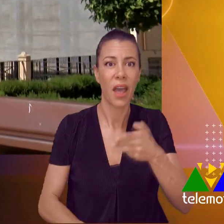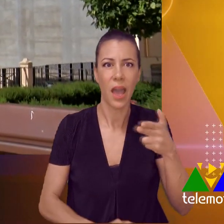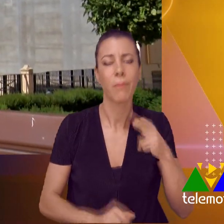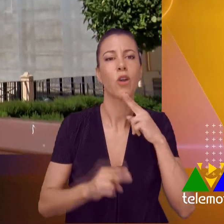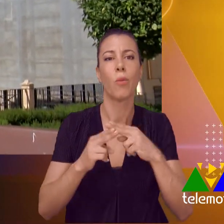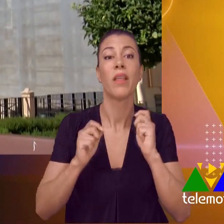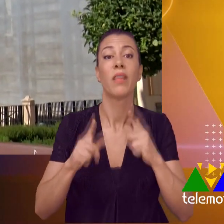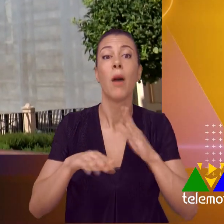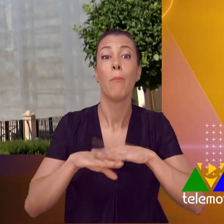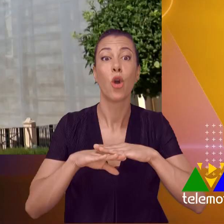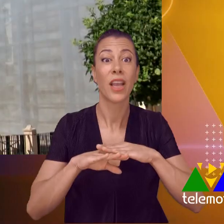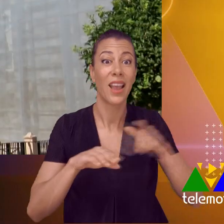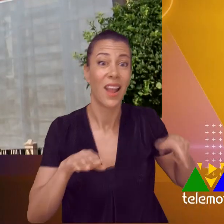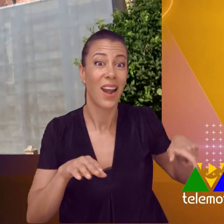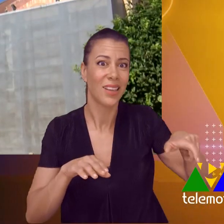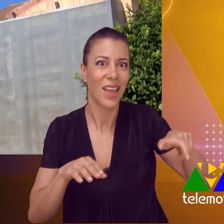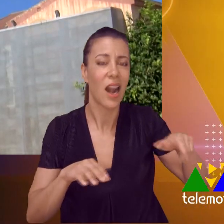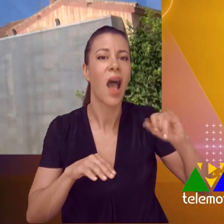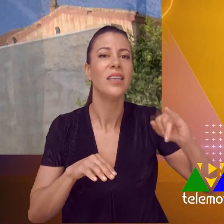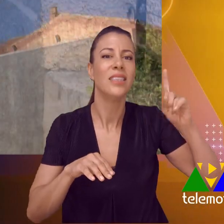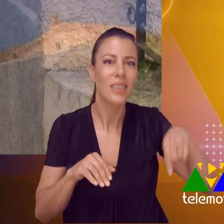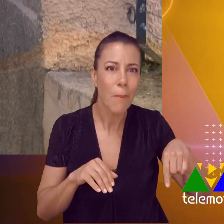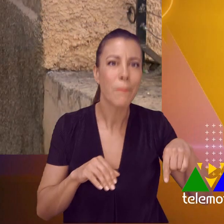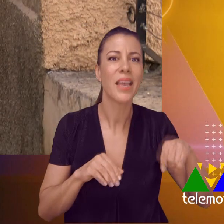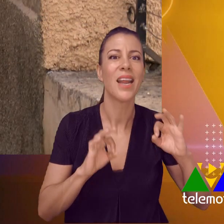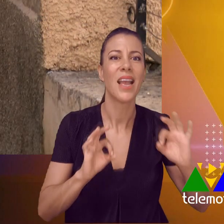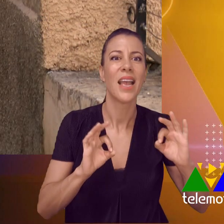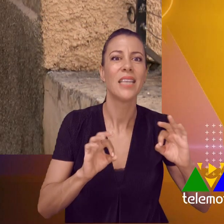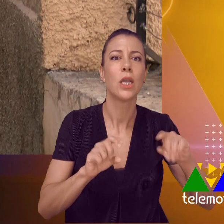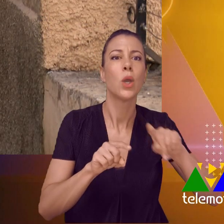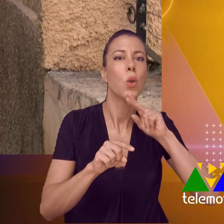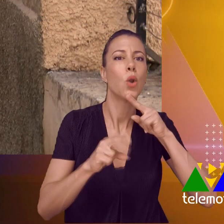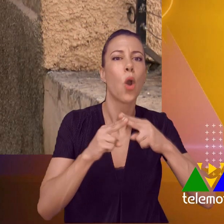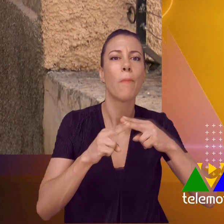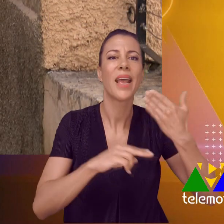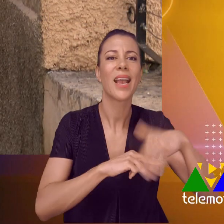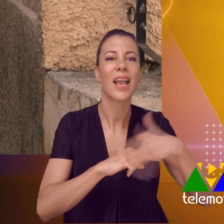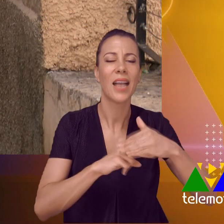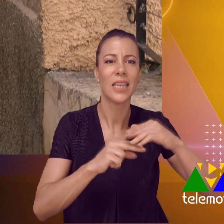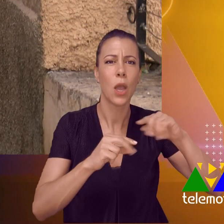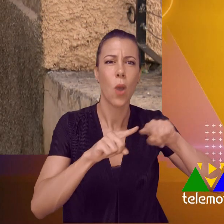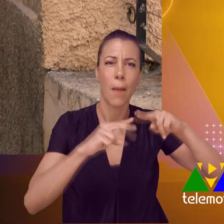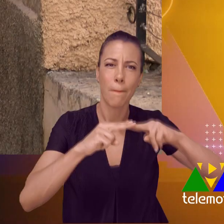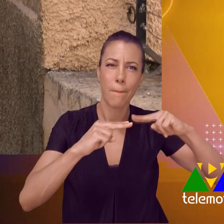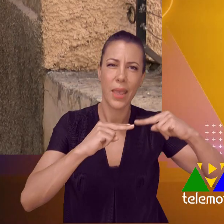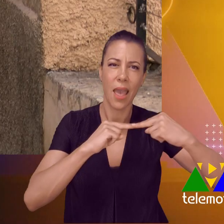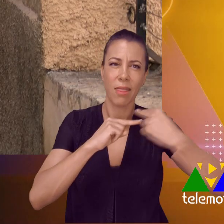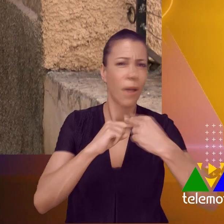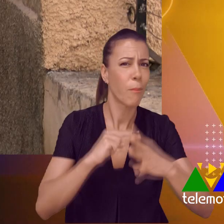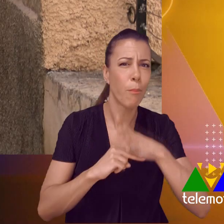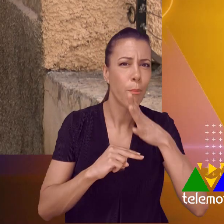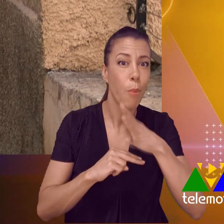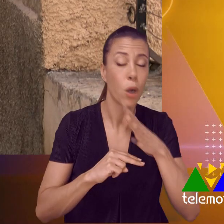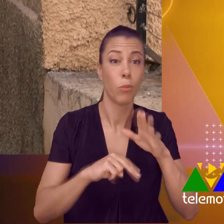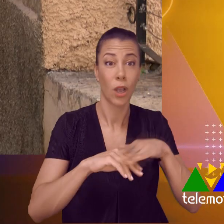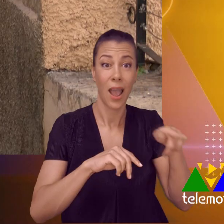algo, pero es que en el lateral tenemos la calle Pieza, que también era de la pieza de artillería. Artillería, de un cañón. De un cañón. De un cañón, de la calle de